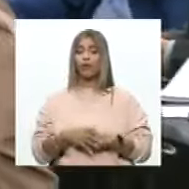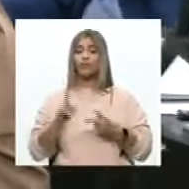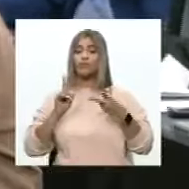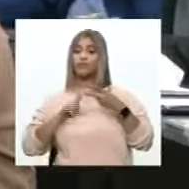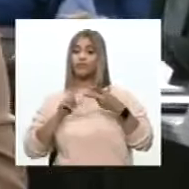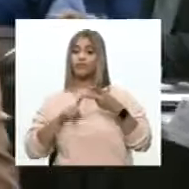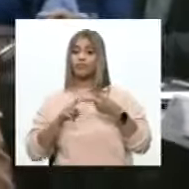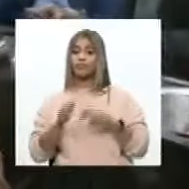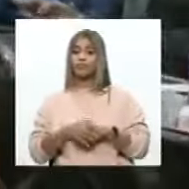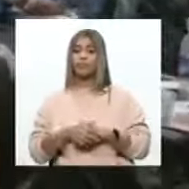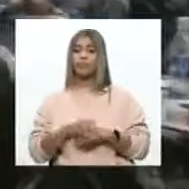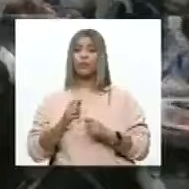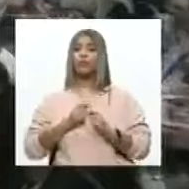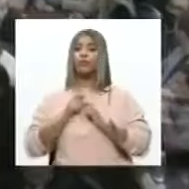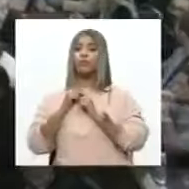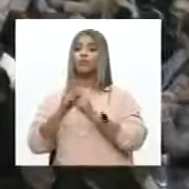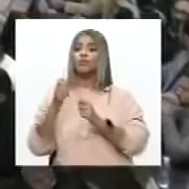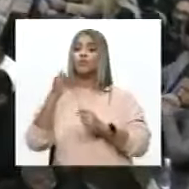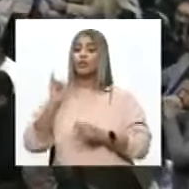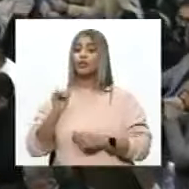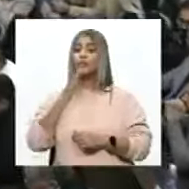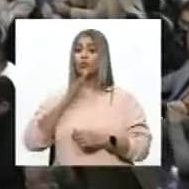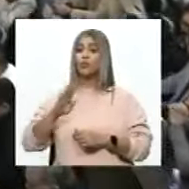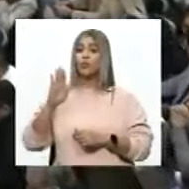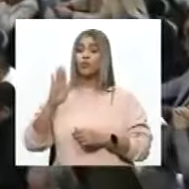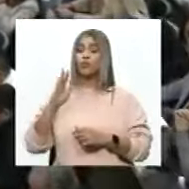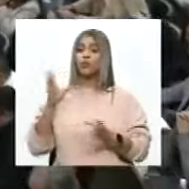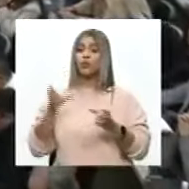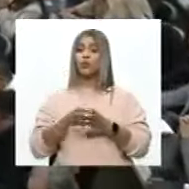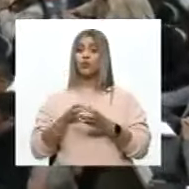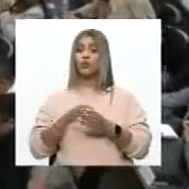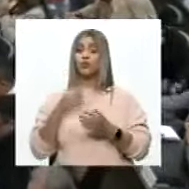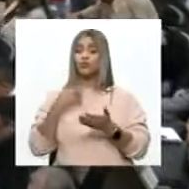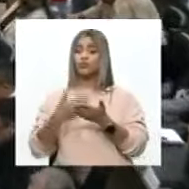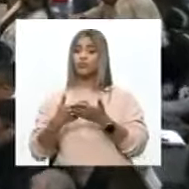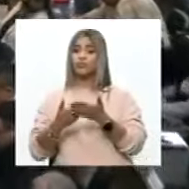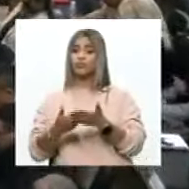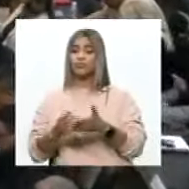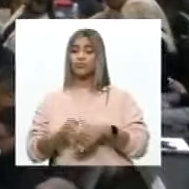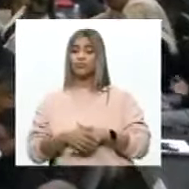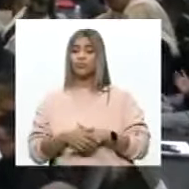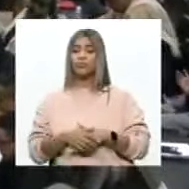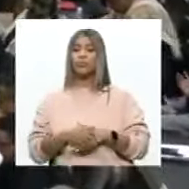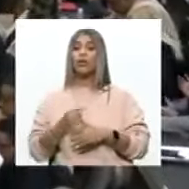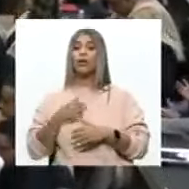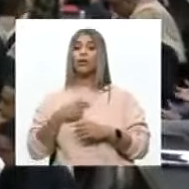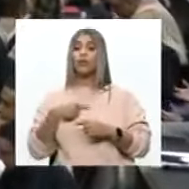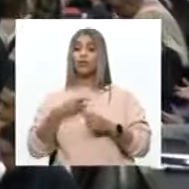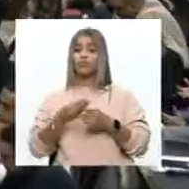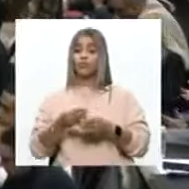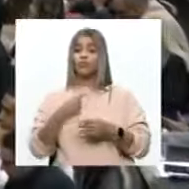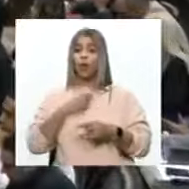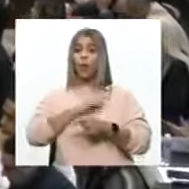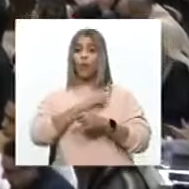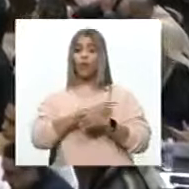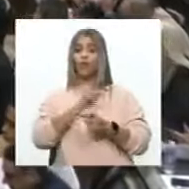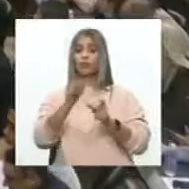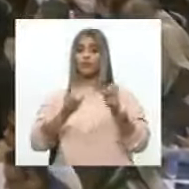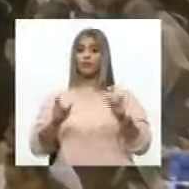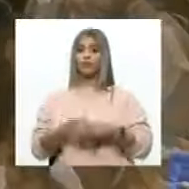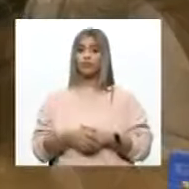Segundo, nombramiento y juramentación del Comité de Postulaciones para la designación del Poder